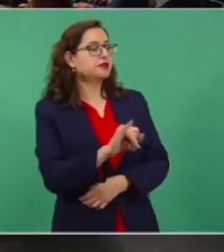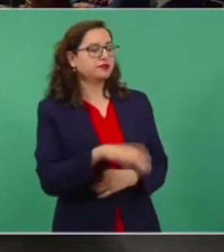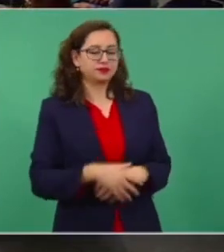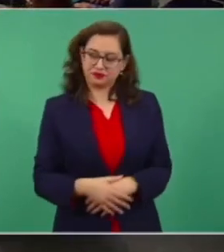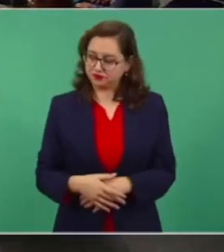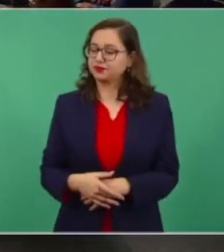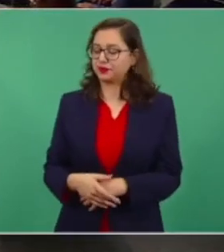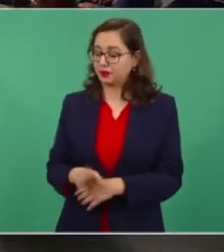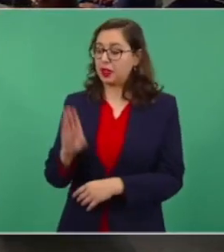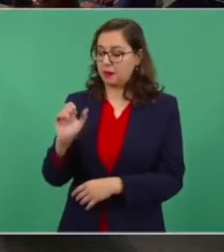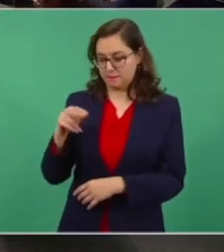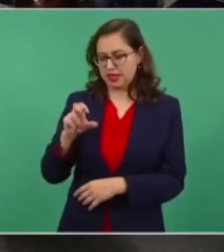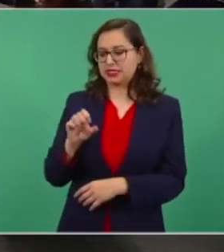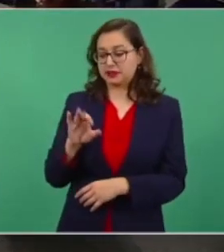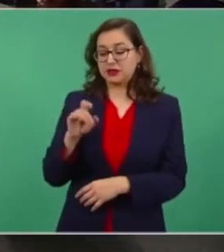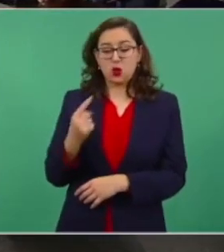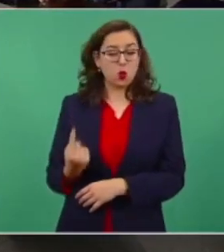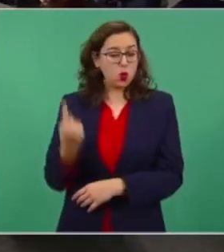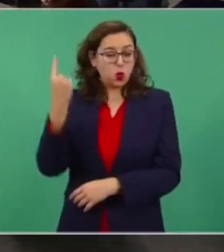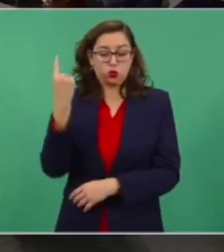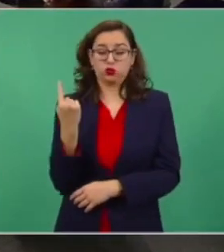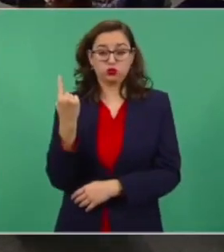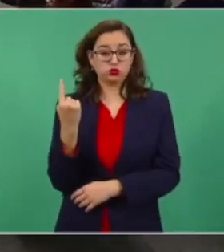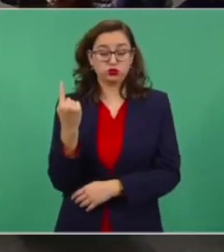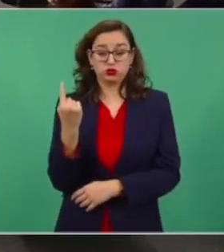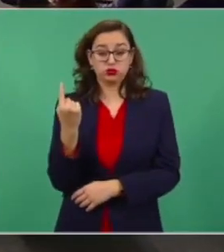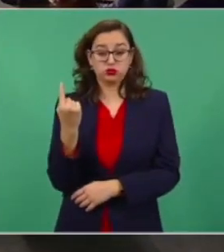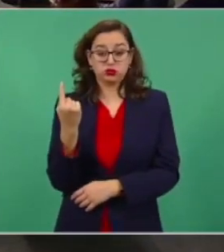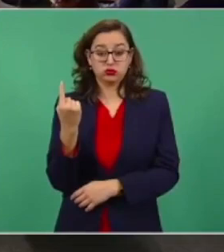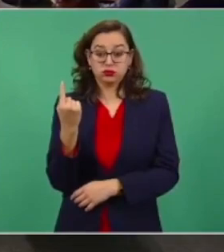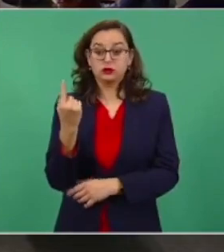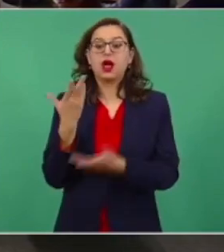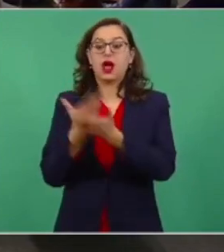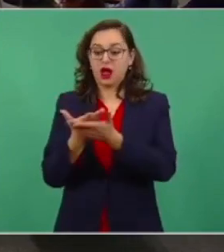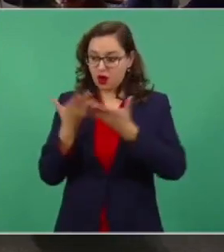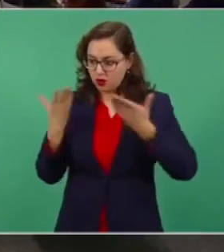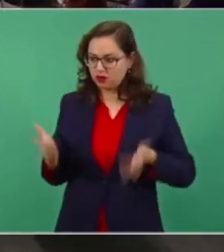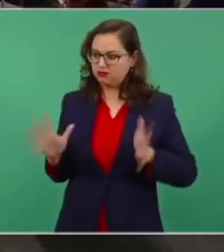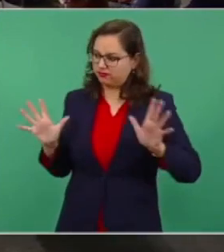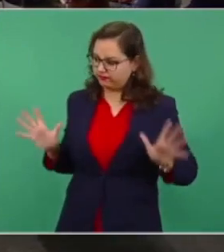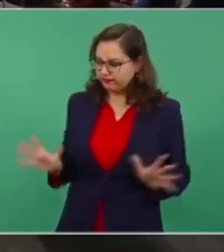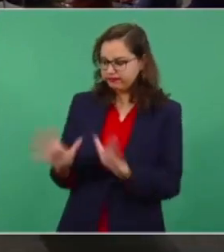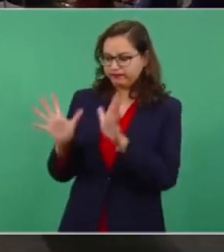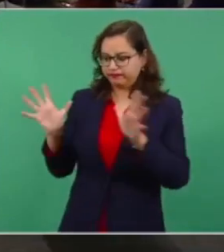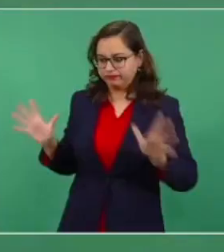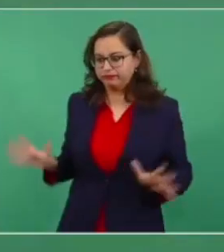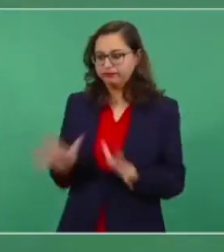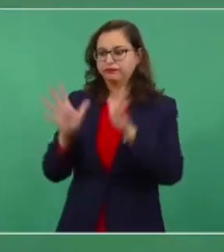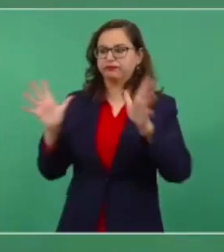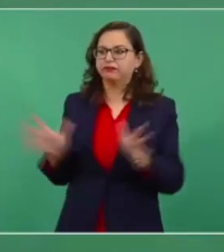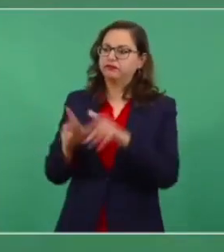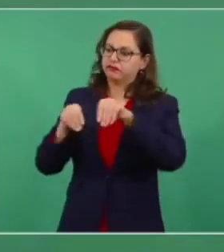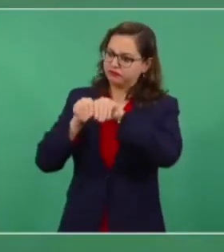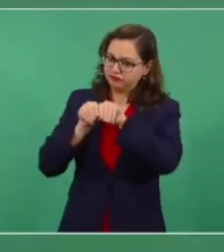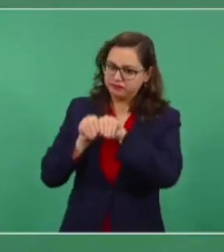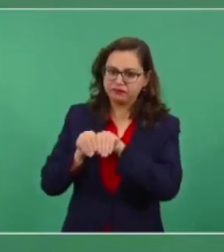que ahora es el Banco del Bienestar, que va a ser un banco muy importante porque va a tener cerca